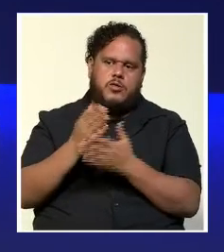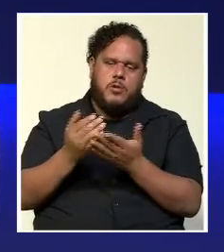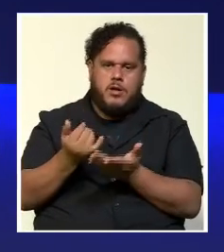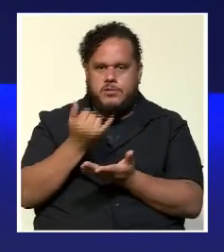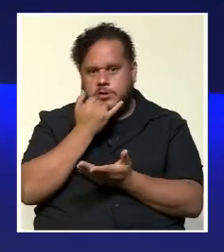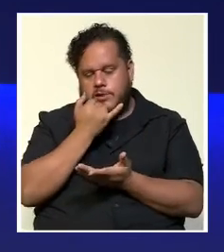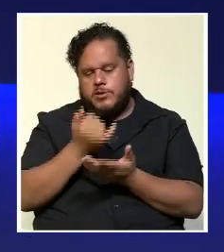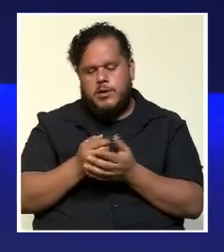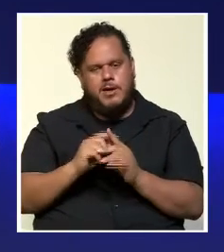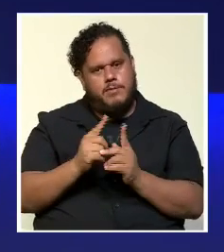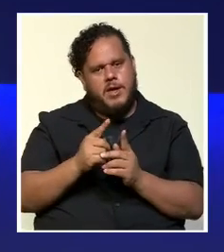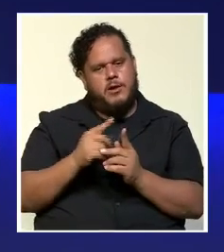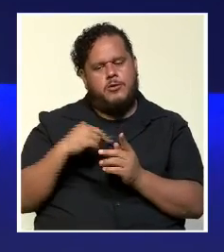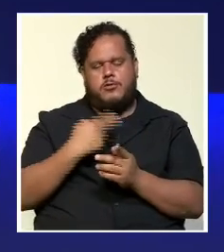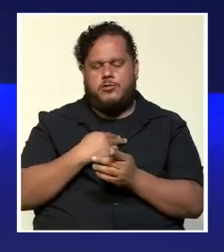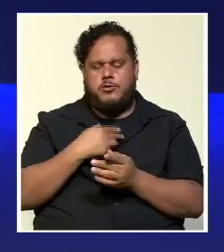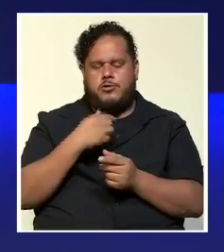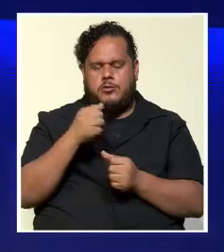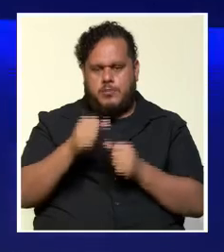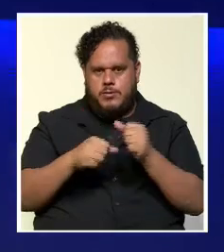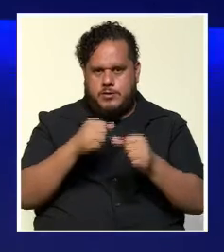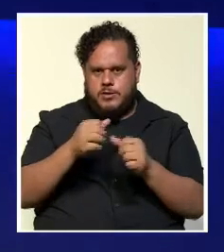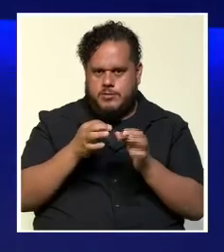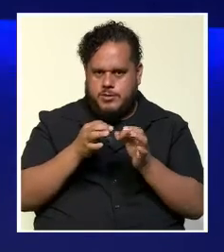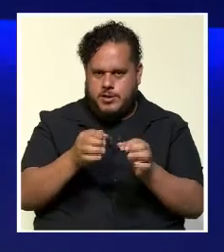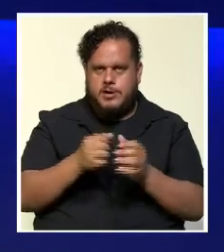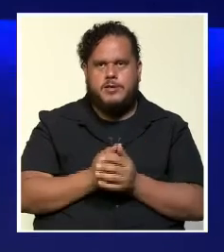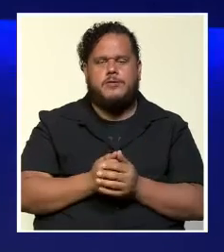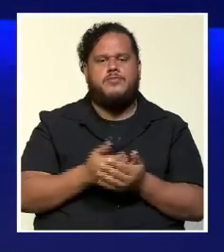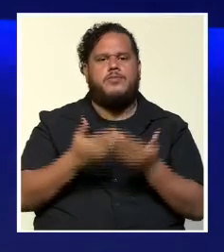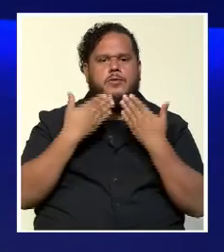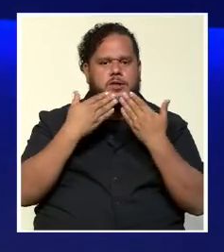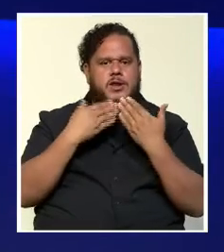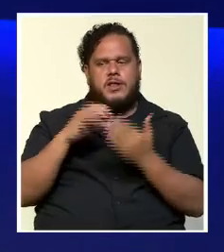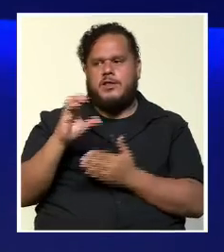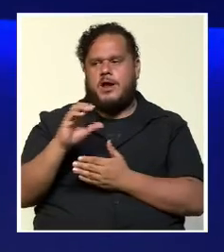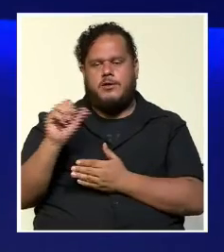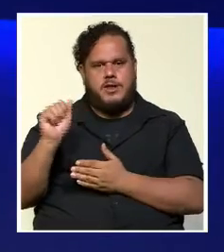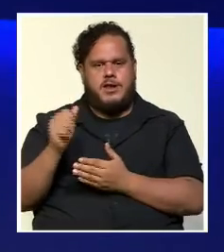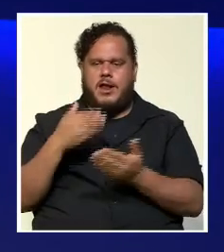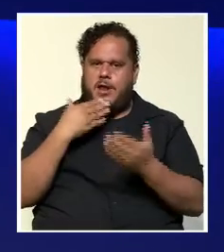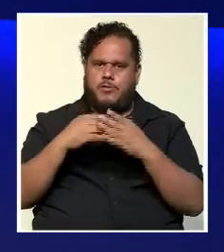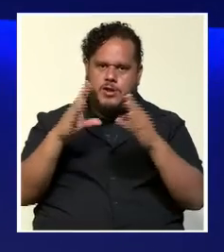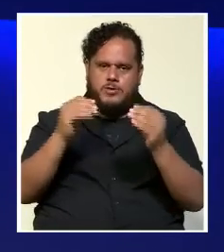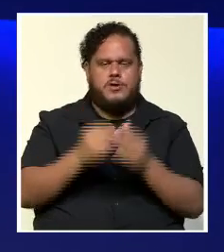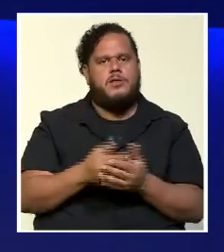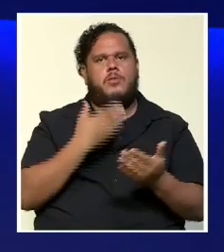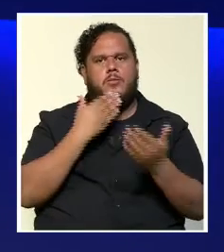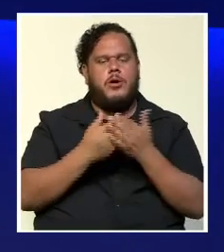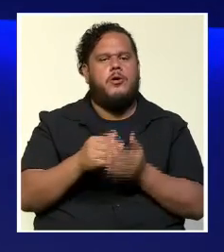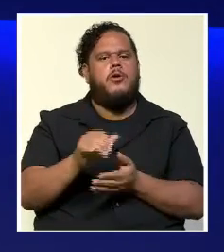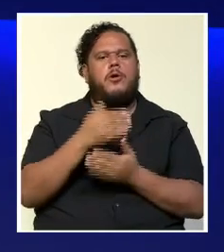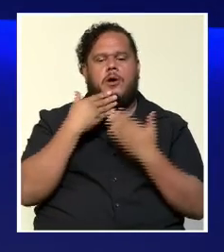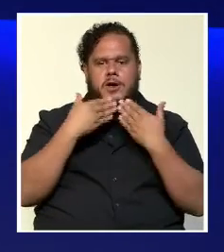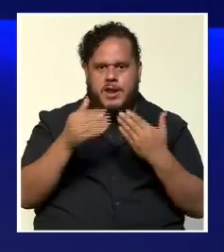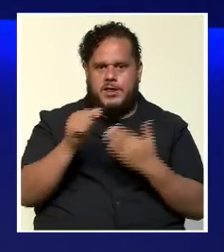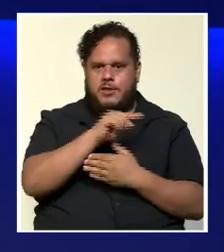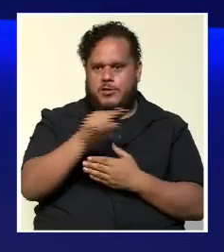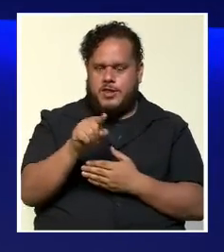pero vamos adelante. Muchas gracias, Carlos Aguilar. Buenas noches. Encantado. Gracias a ustedes también por estar